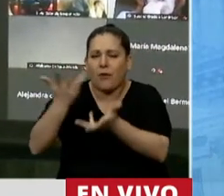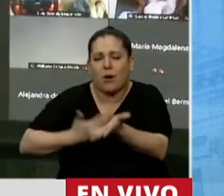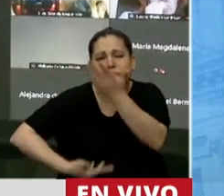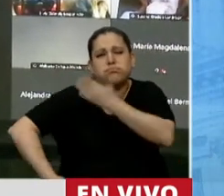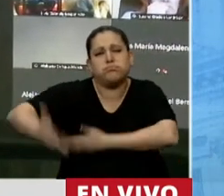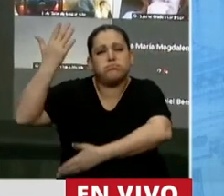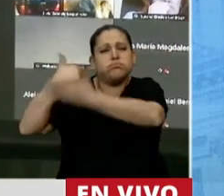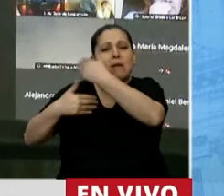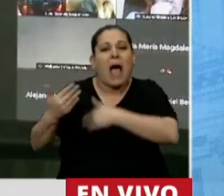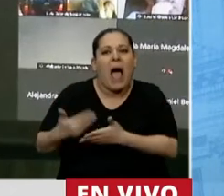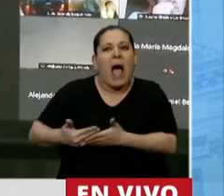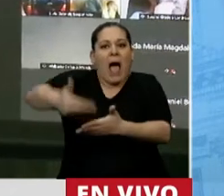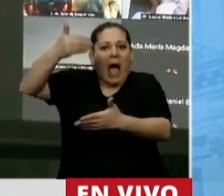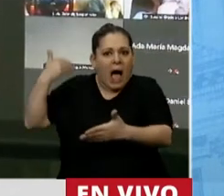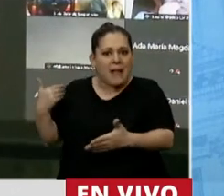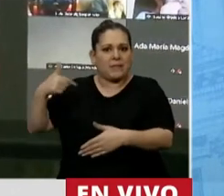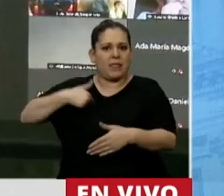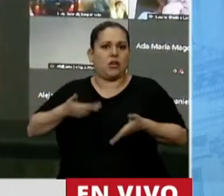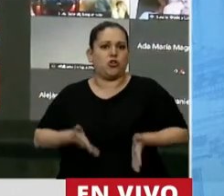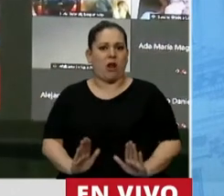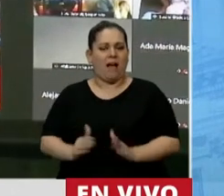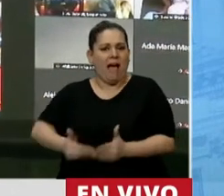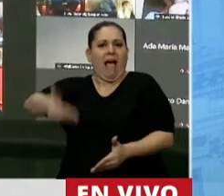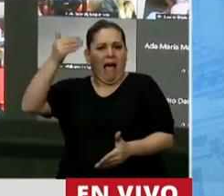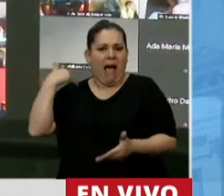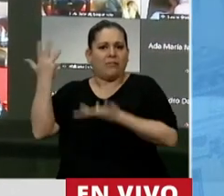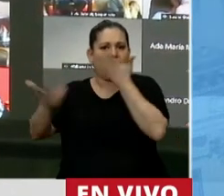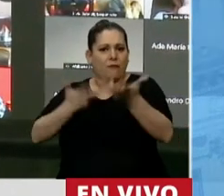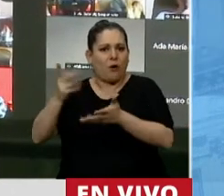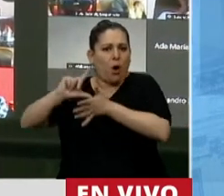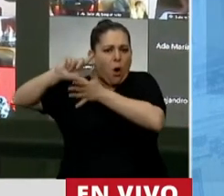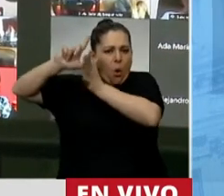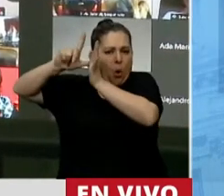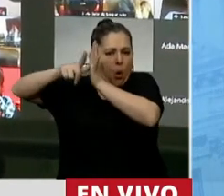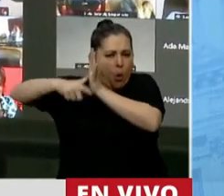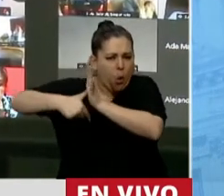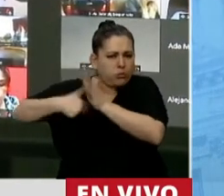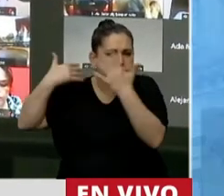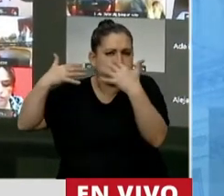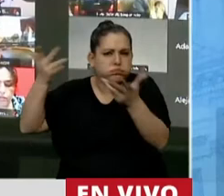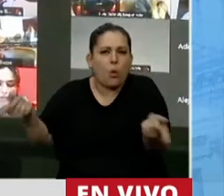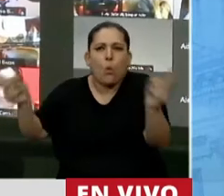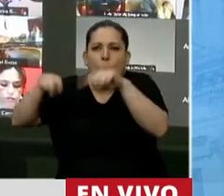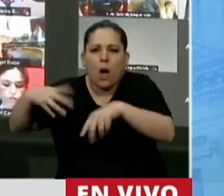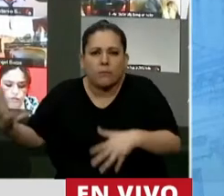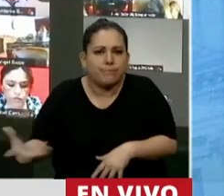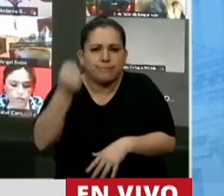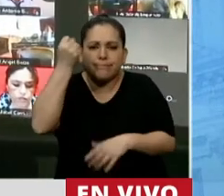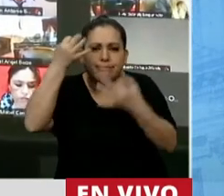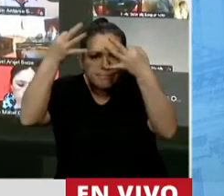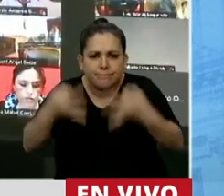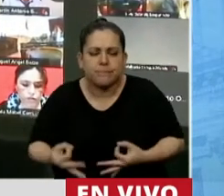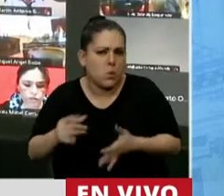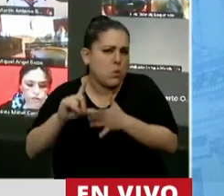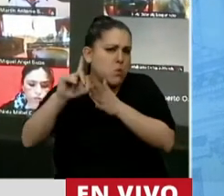yo todavía no había nacido. Fíjese cuánto le tarda a un bosque lograr su recuperación. Miren, y